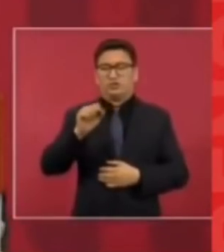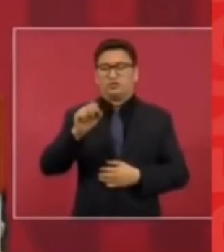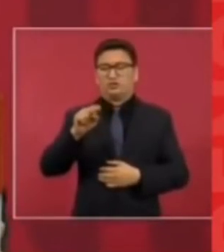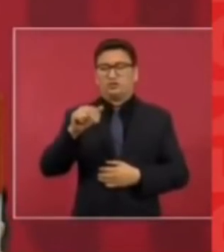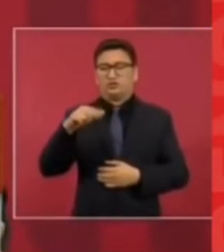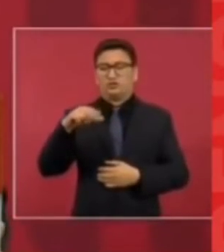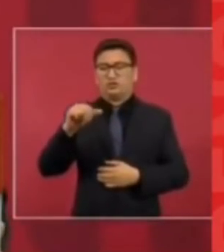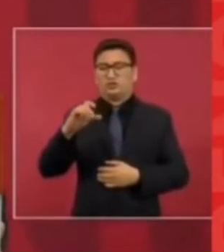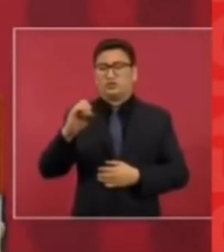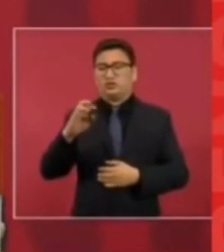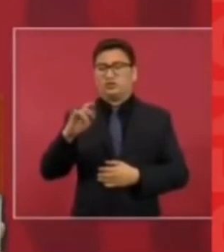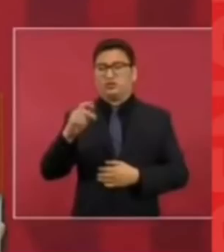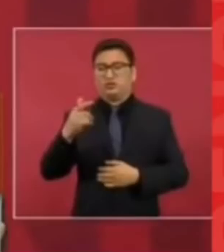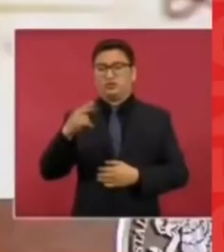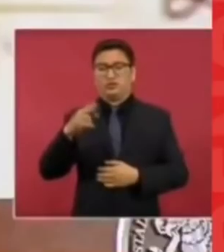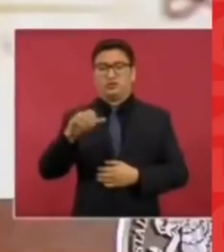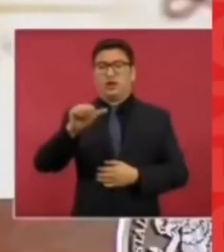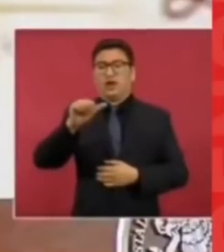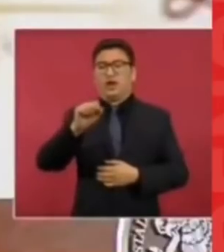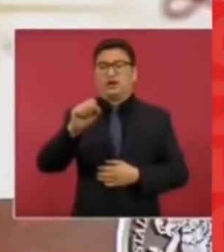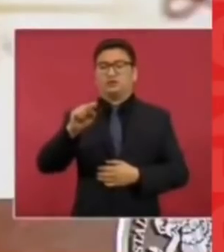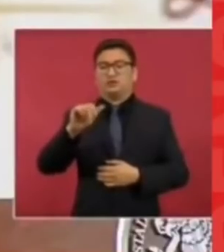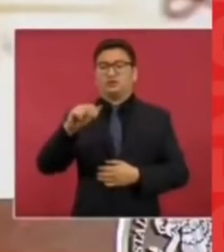Azucena Oresti,